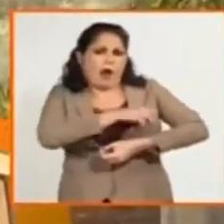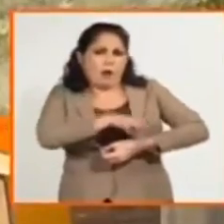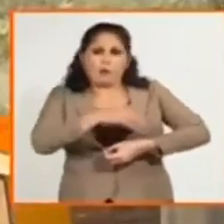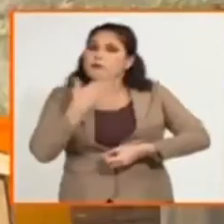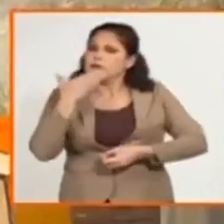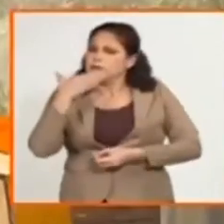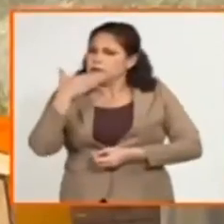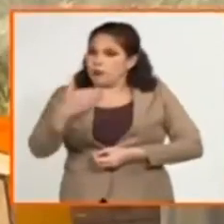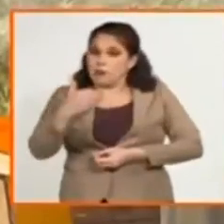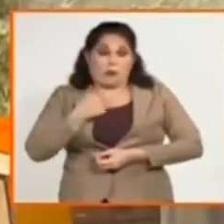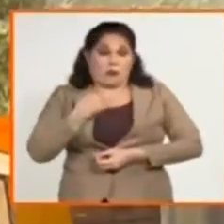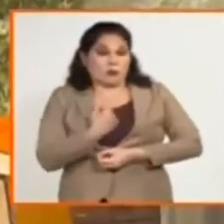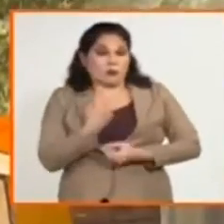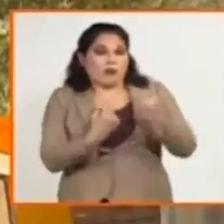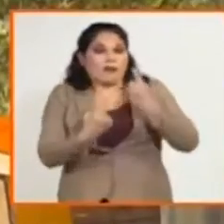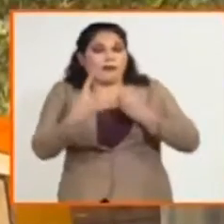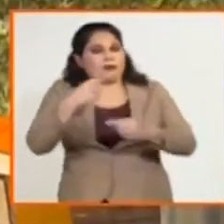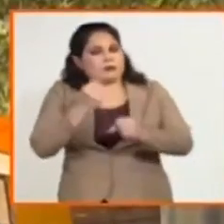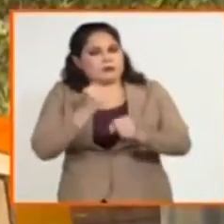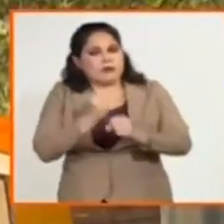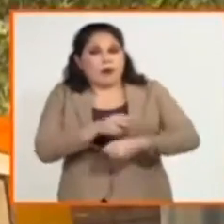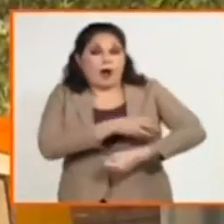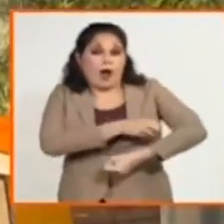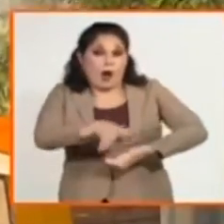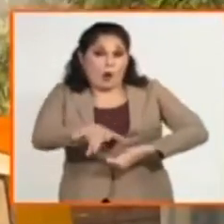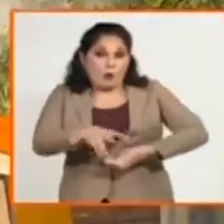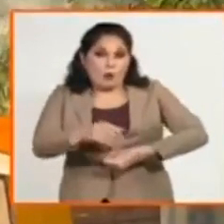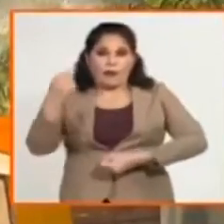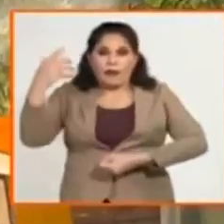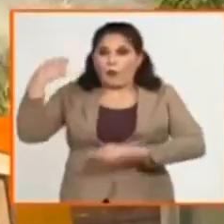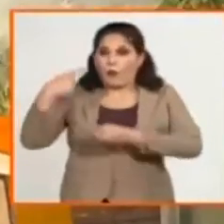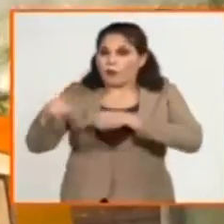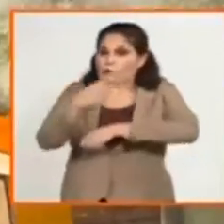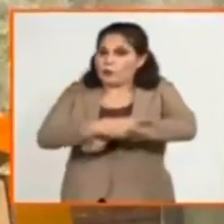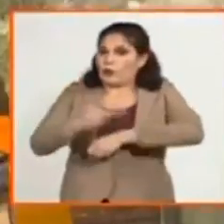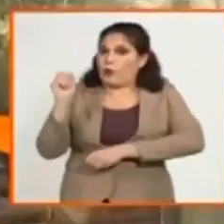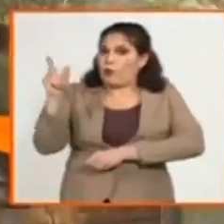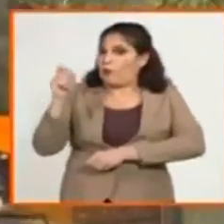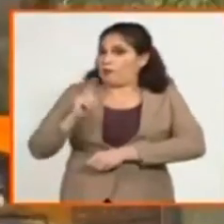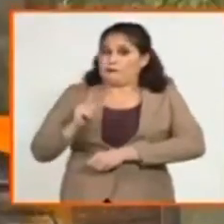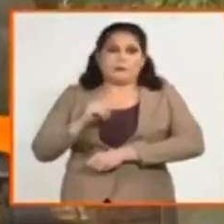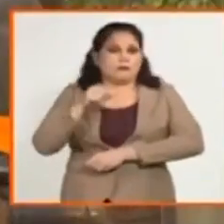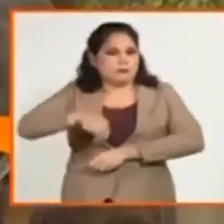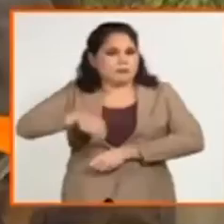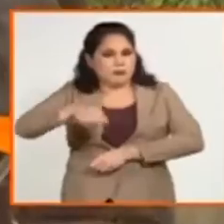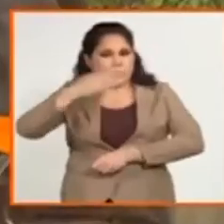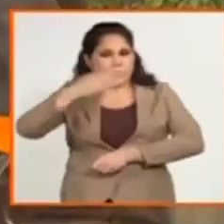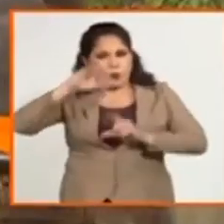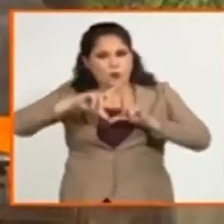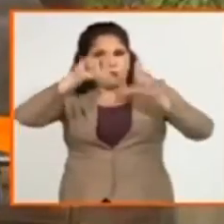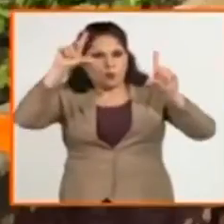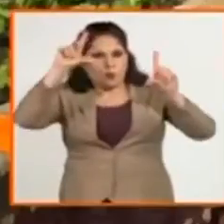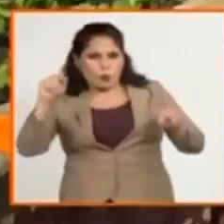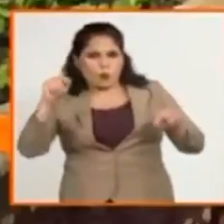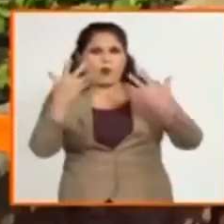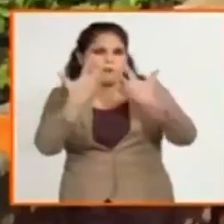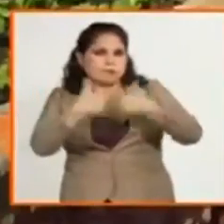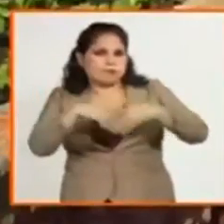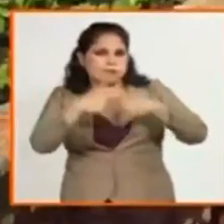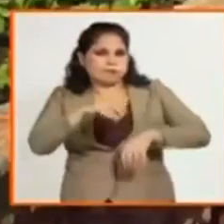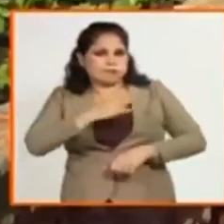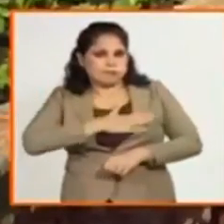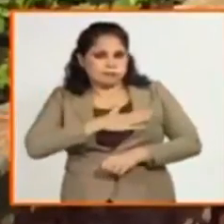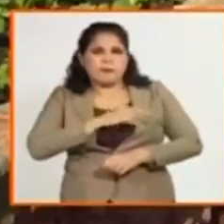integral se entremezcla con todo tipo de producciones agrícolas y pecuarias.